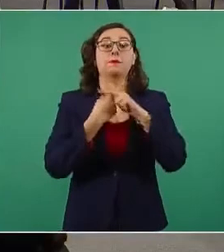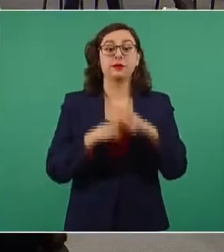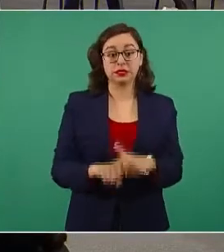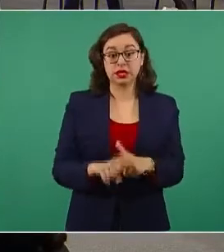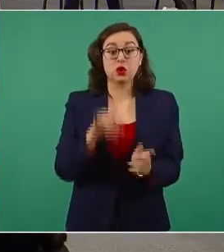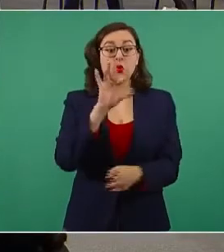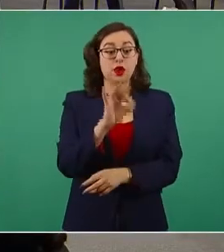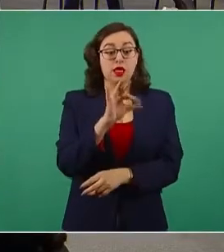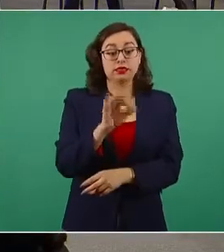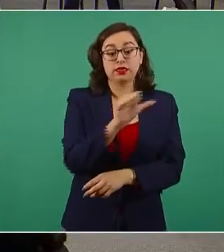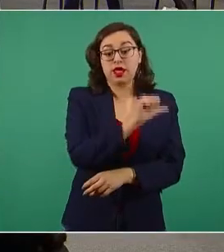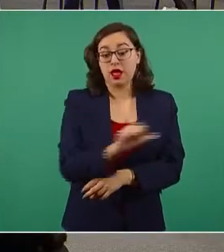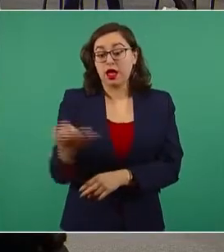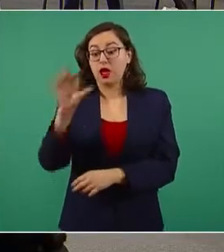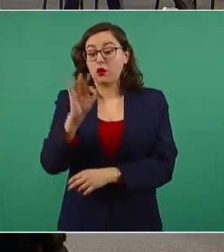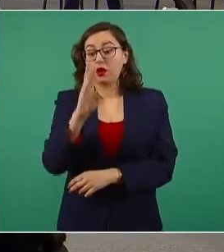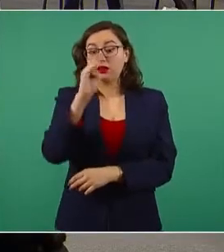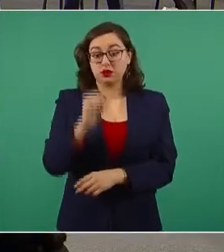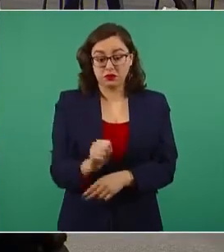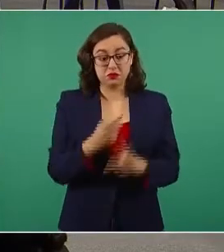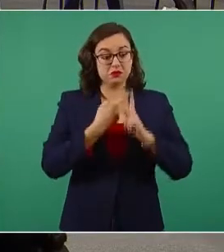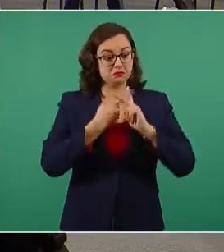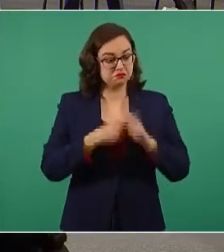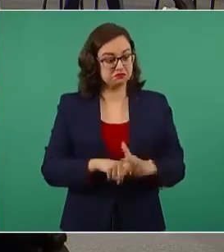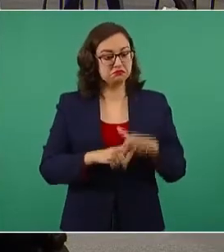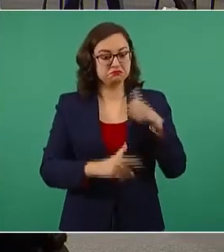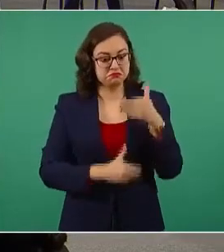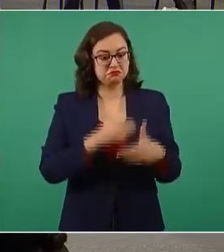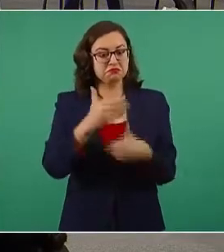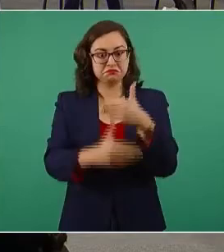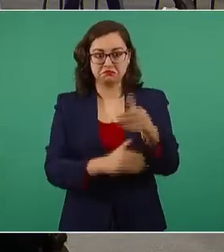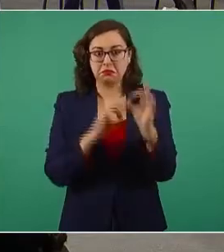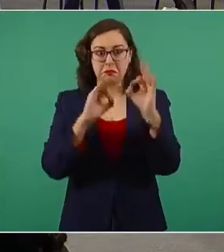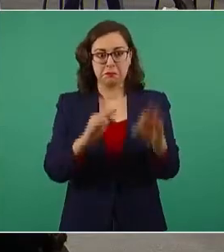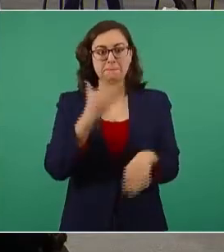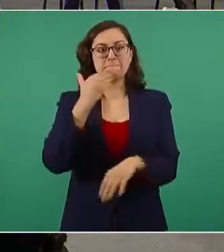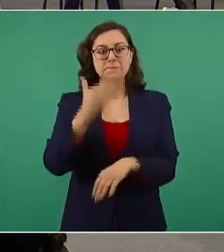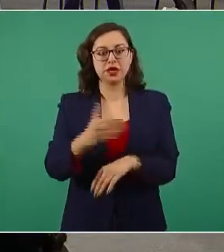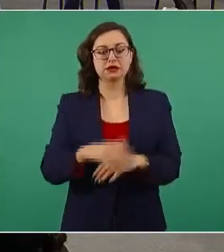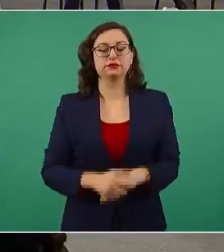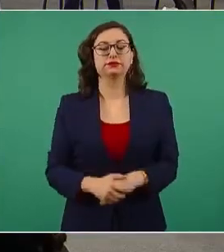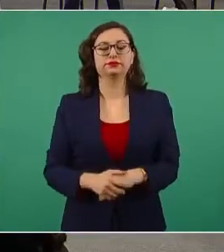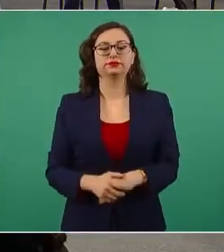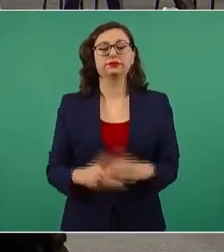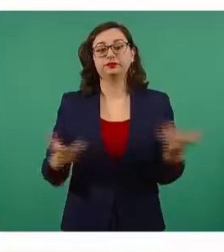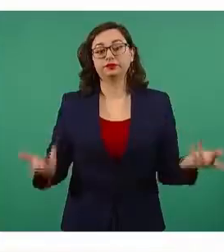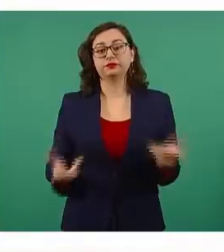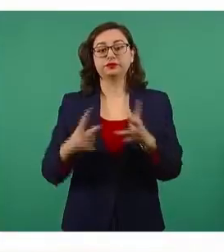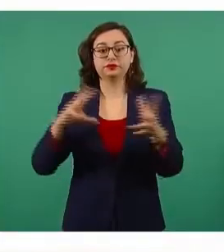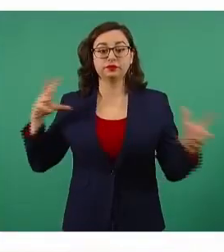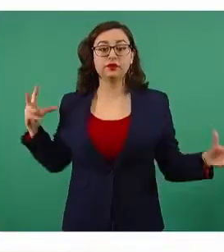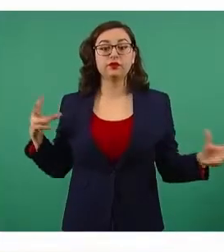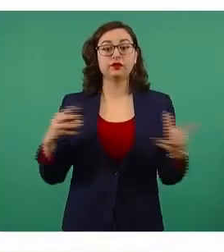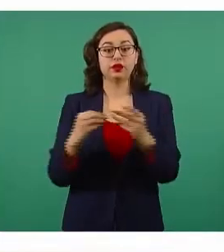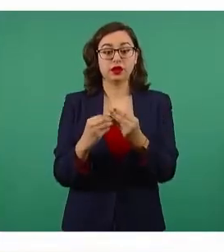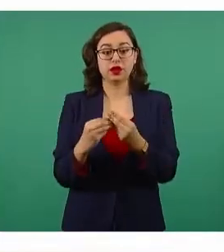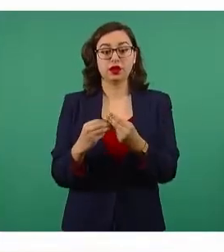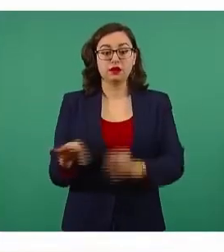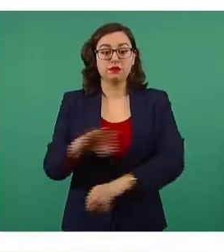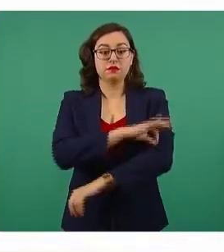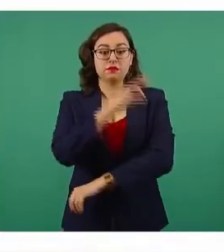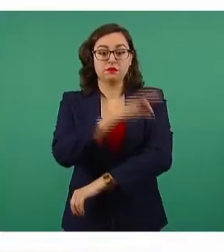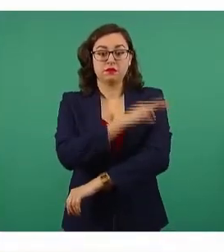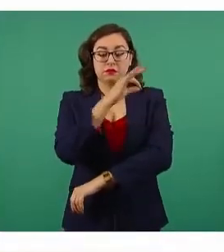tenemos un avance inicial muy positivo. La siguiente, por favor. Casi 31 millones de dosis se han puesto en